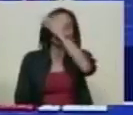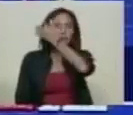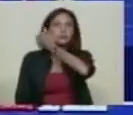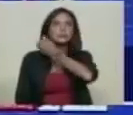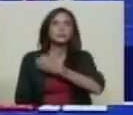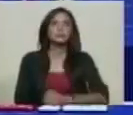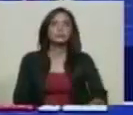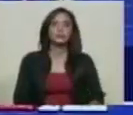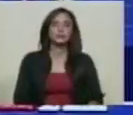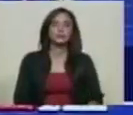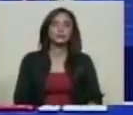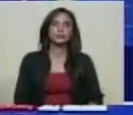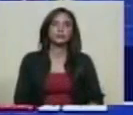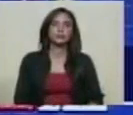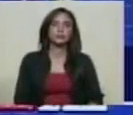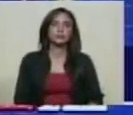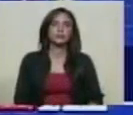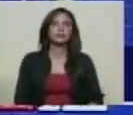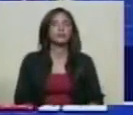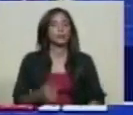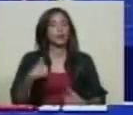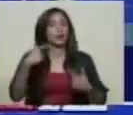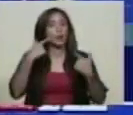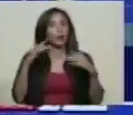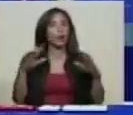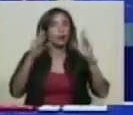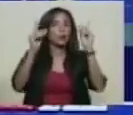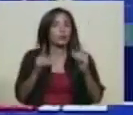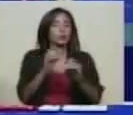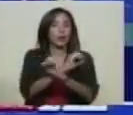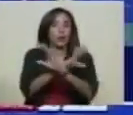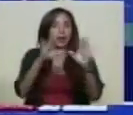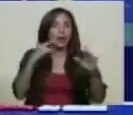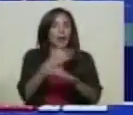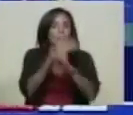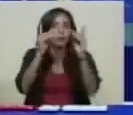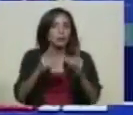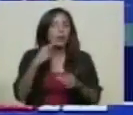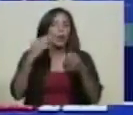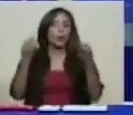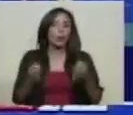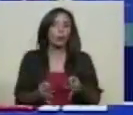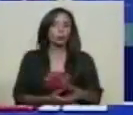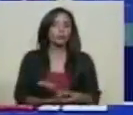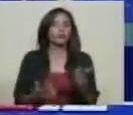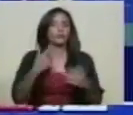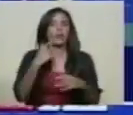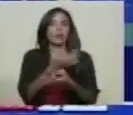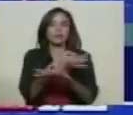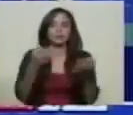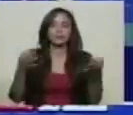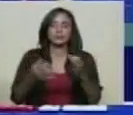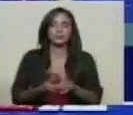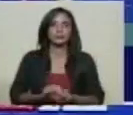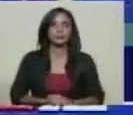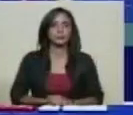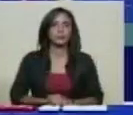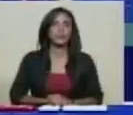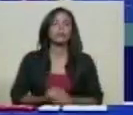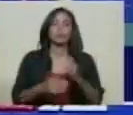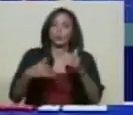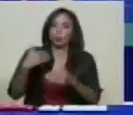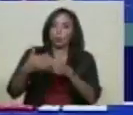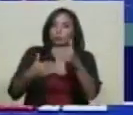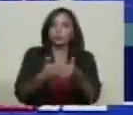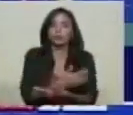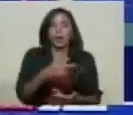Y creo que la decisión que se ha tomado es justa, es correcta para la etapa